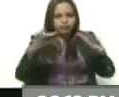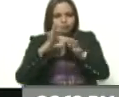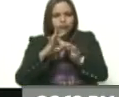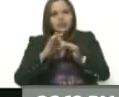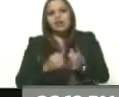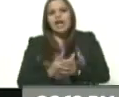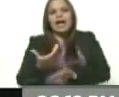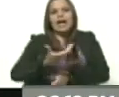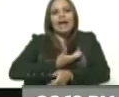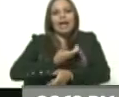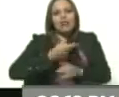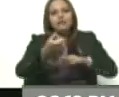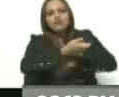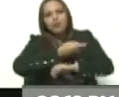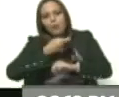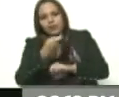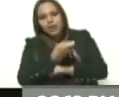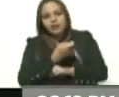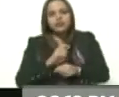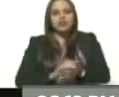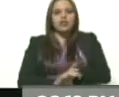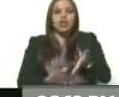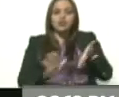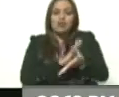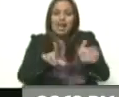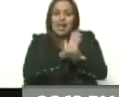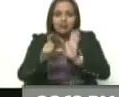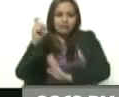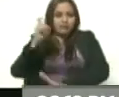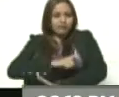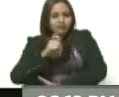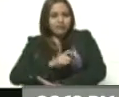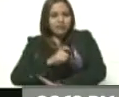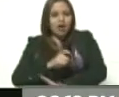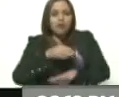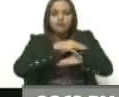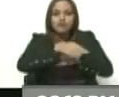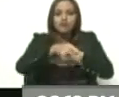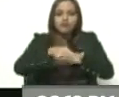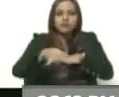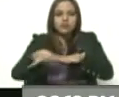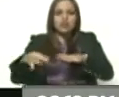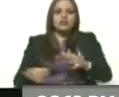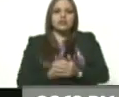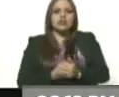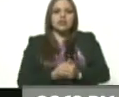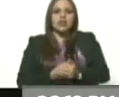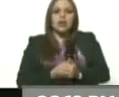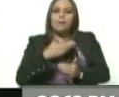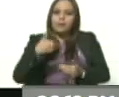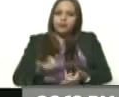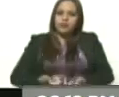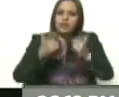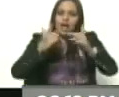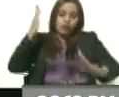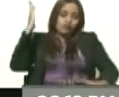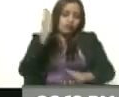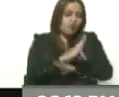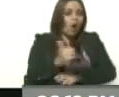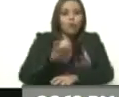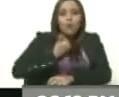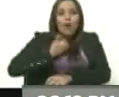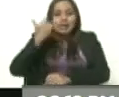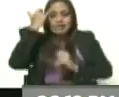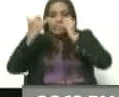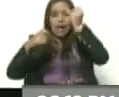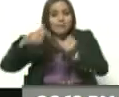los alcaldes y los gobernadores para las ordenanzas necesarias municipales que nos permitan sancionar cualquier